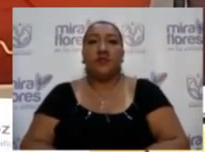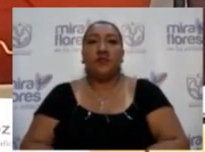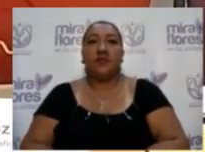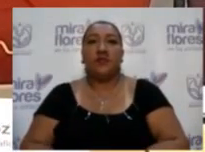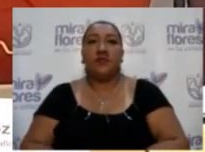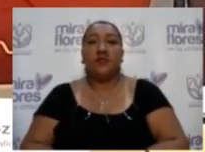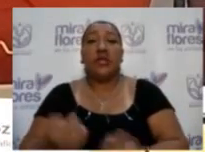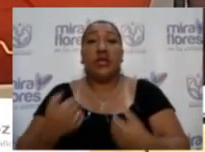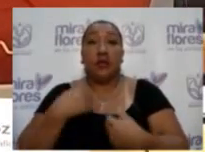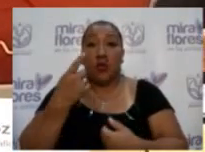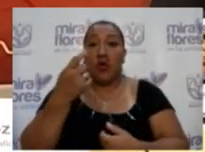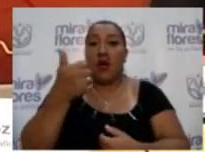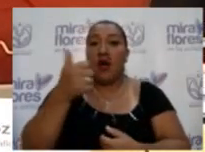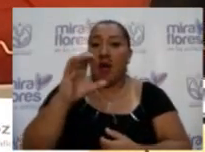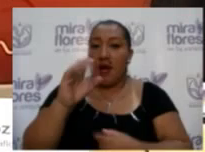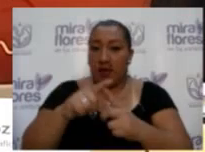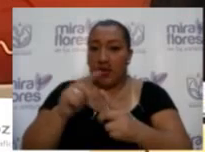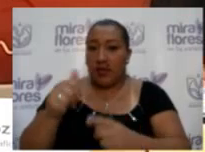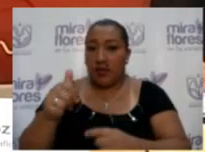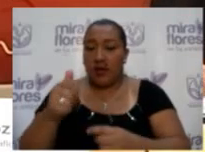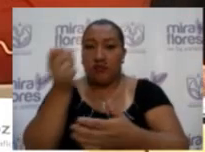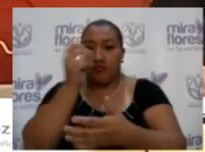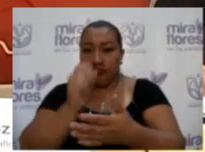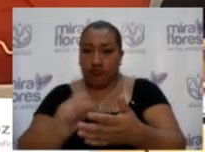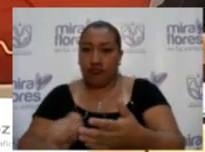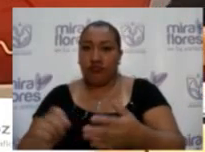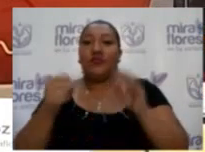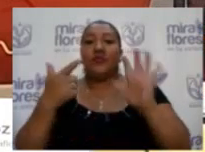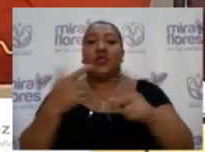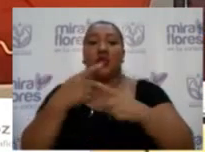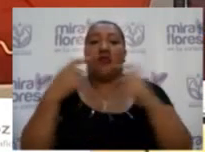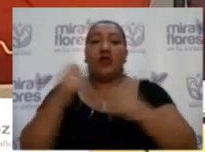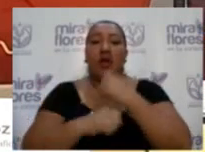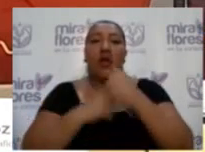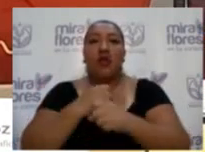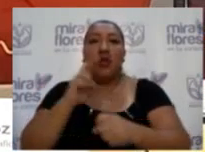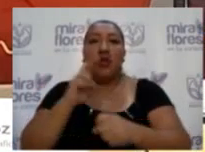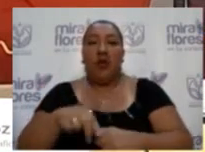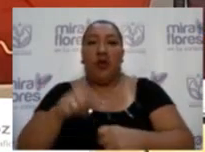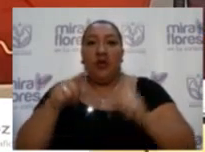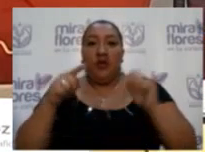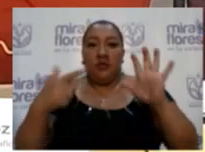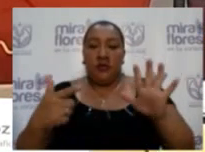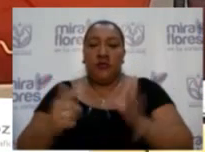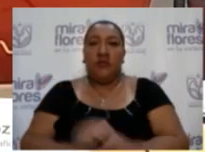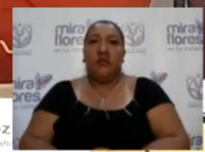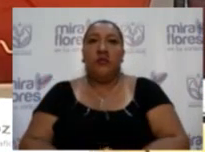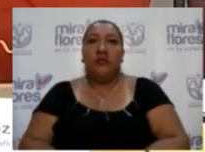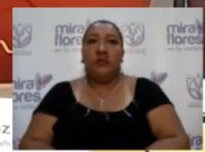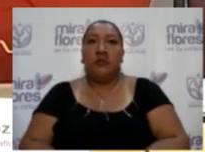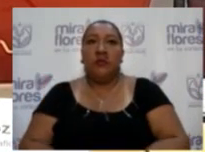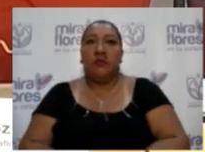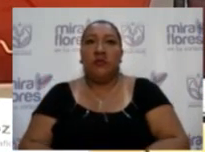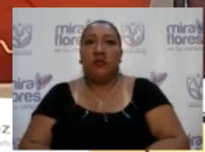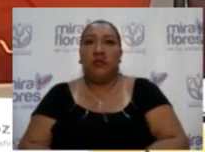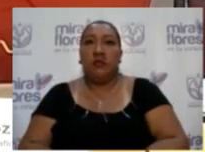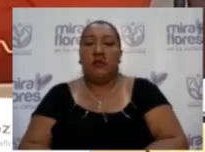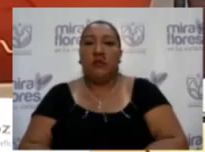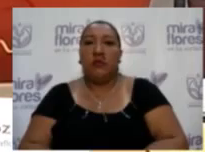tenemos un acta, ¿verdad? Sí. De sesión de 7 de marzo del año 2017, que ha sido